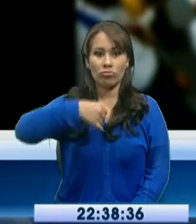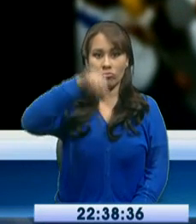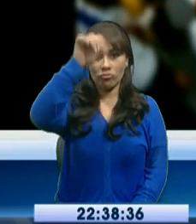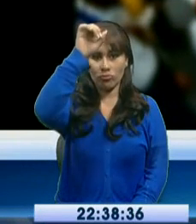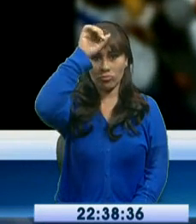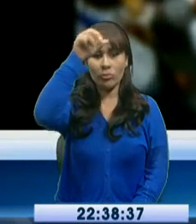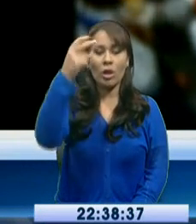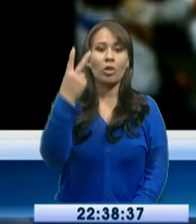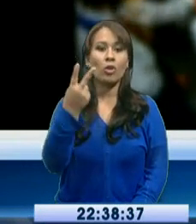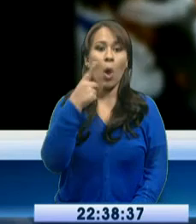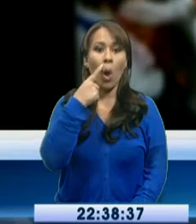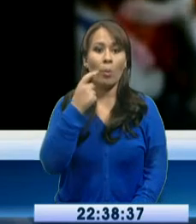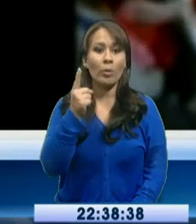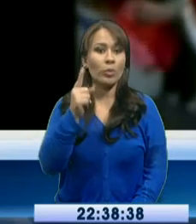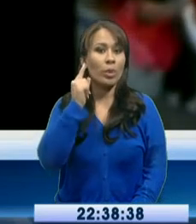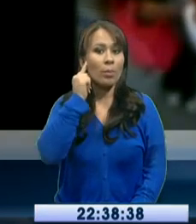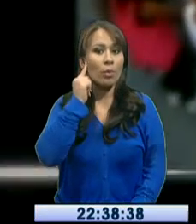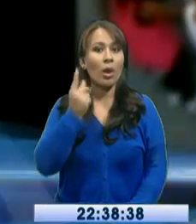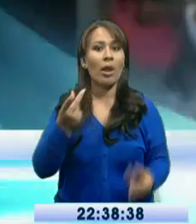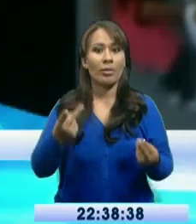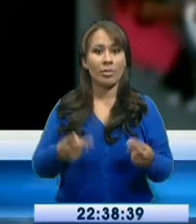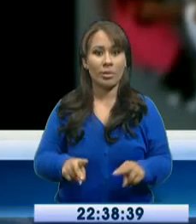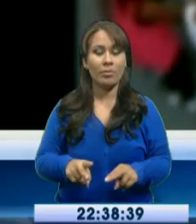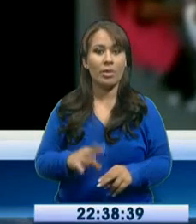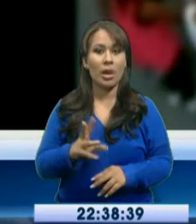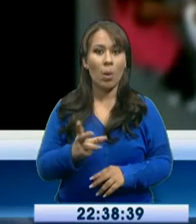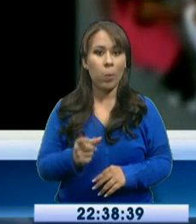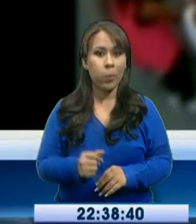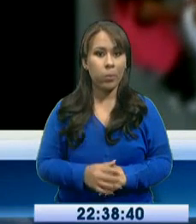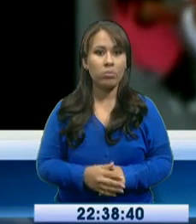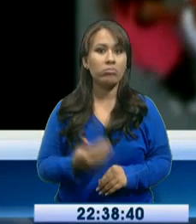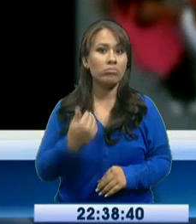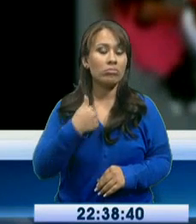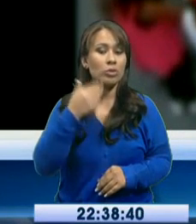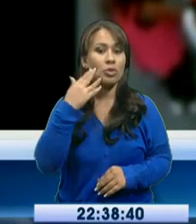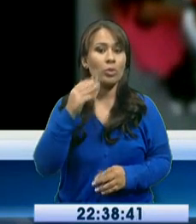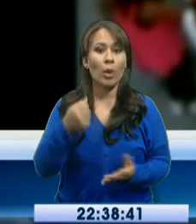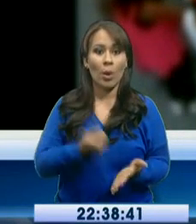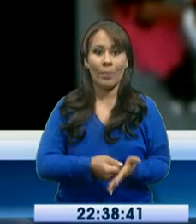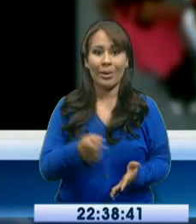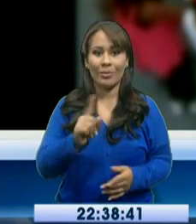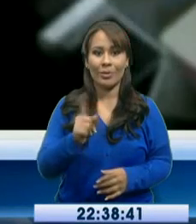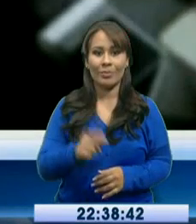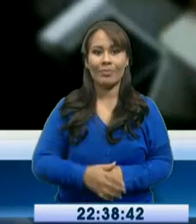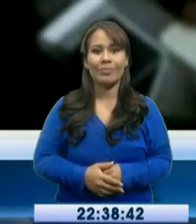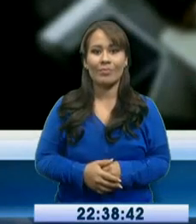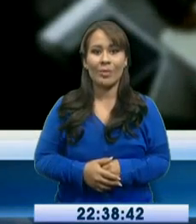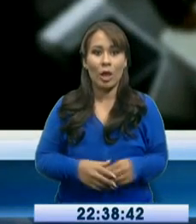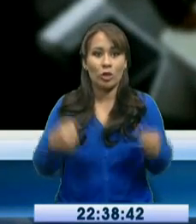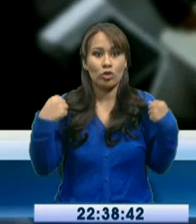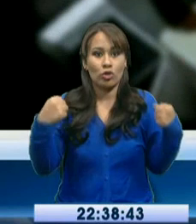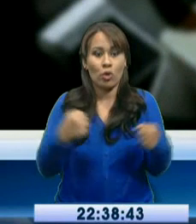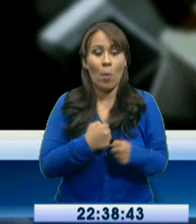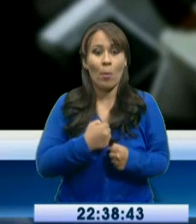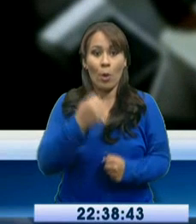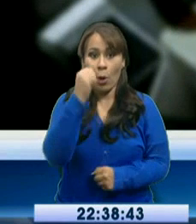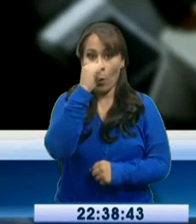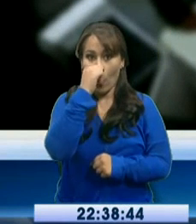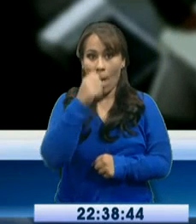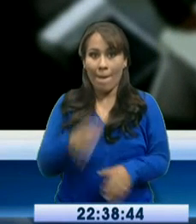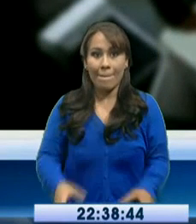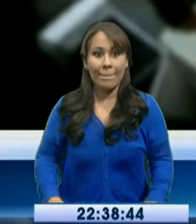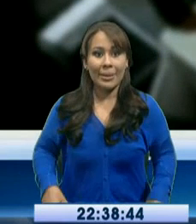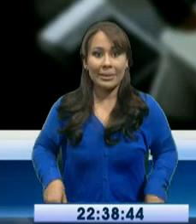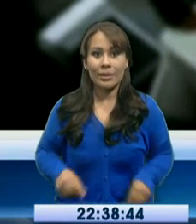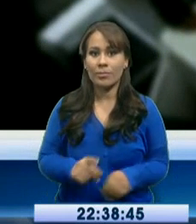hombres y una mujer con otras intenciones. Lo que menos buscan es comprar algo. Este tipo de chompa roja y pantalón corto se mueve por todo